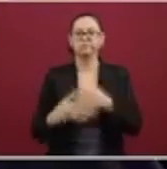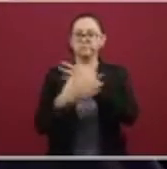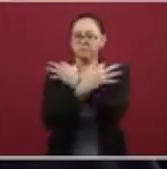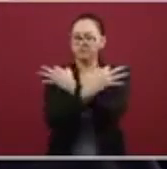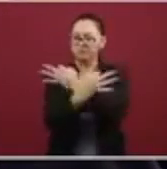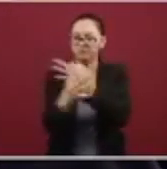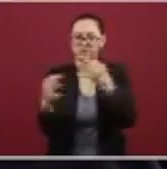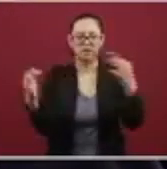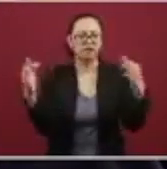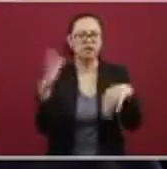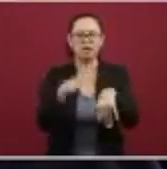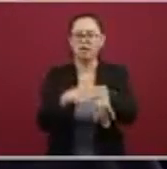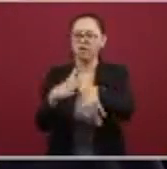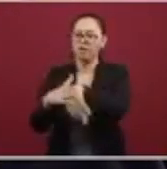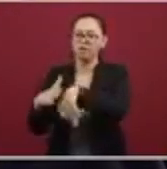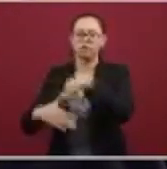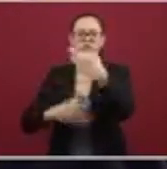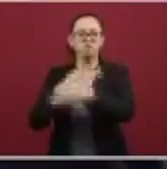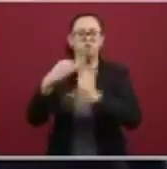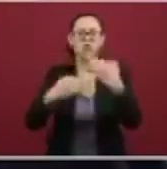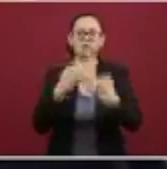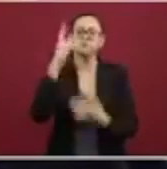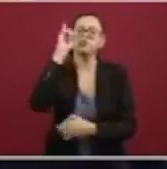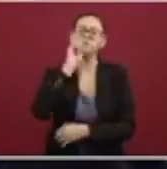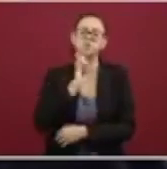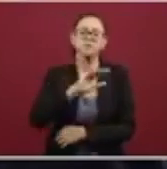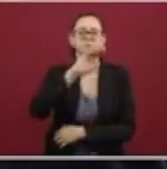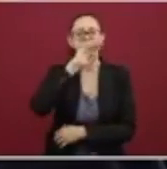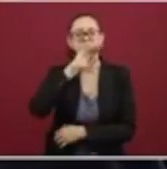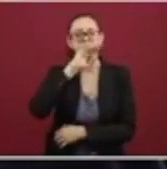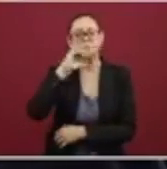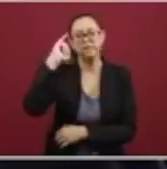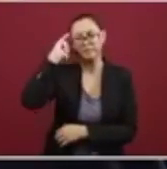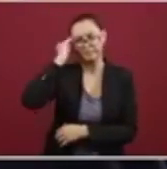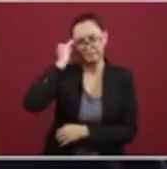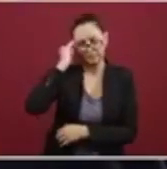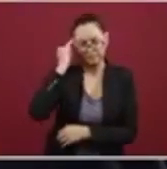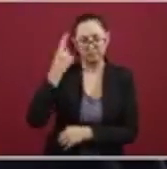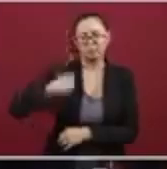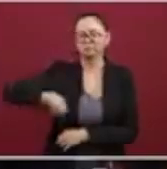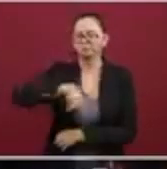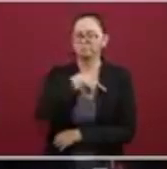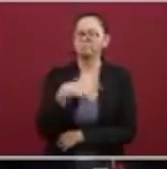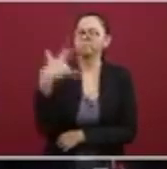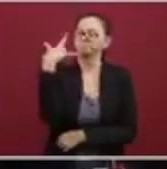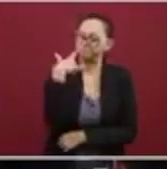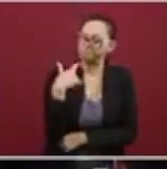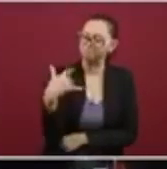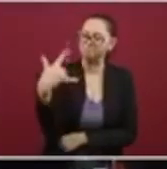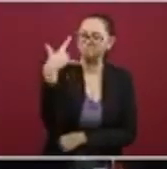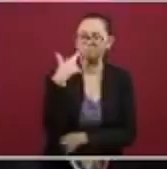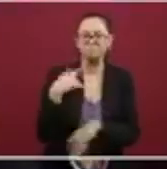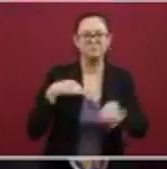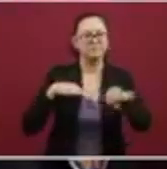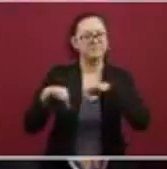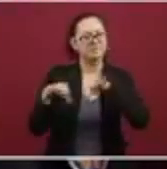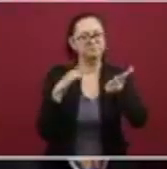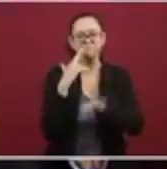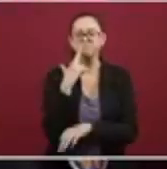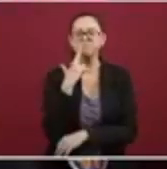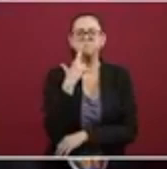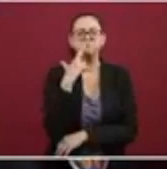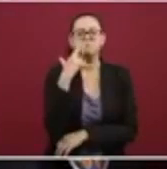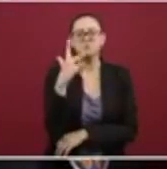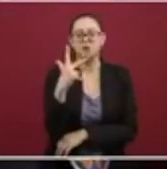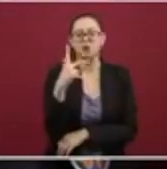nuestras mujeres, madres indígenas, que vamos a hacer el mejor trabajo que podamos para que